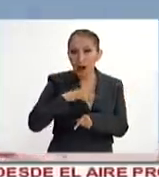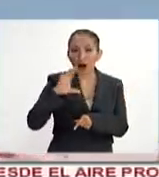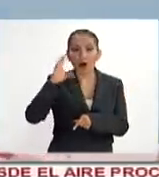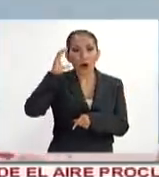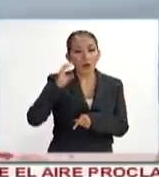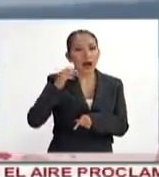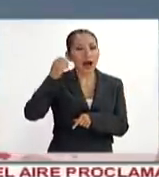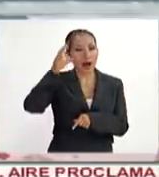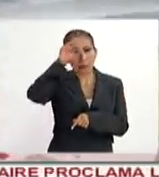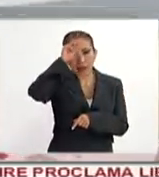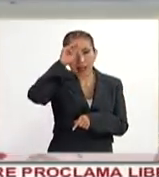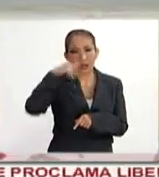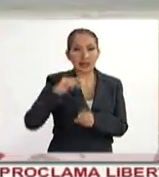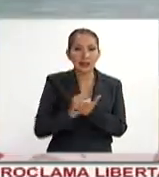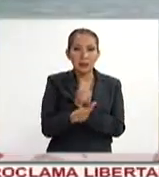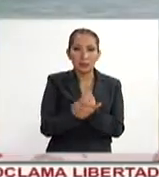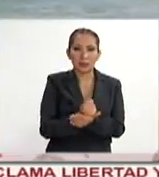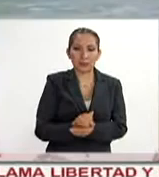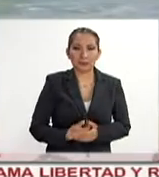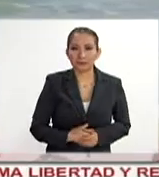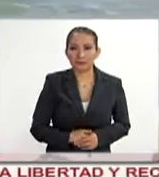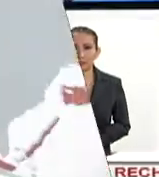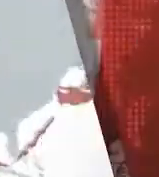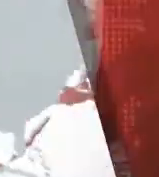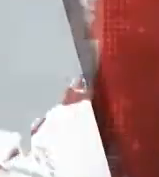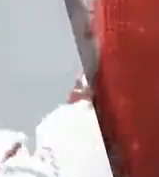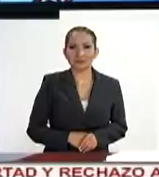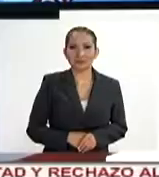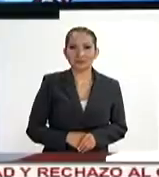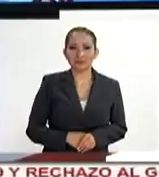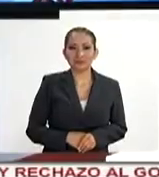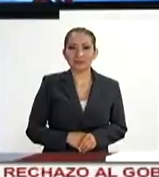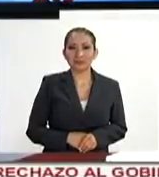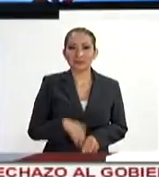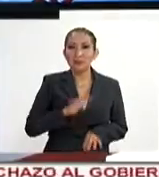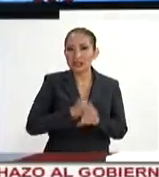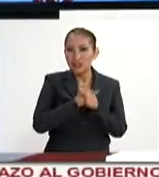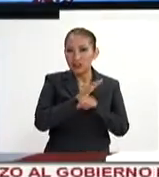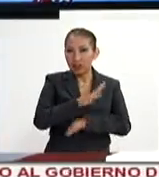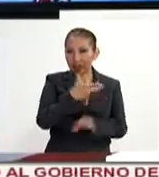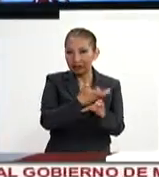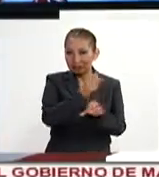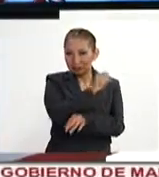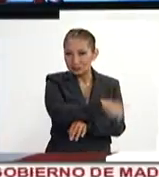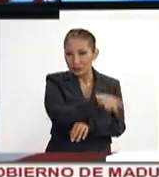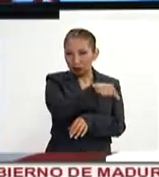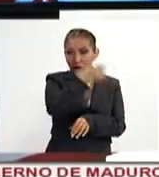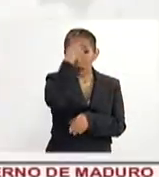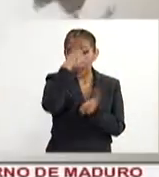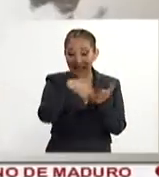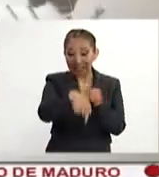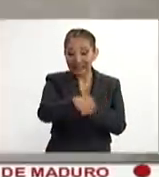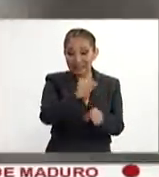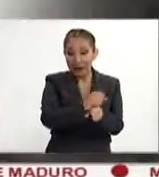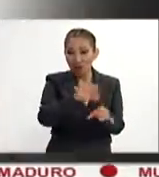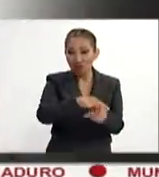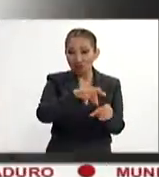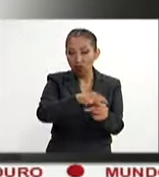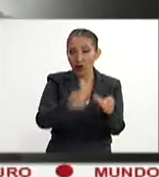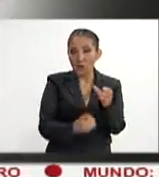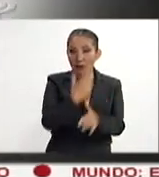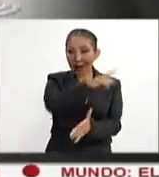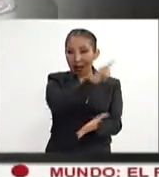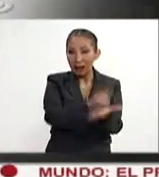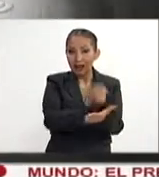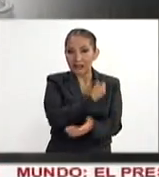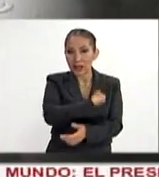Coahuila, Nuevo León y Tamaulipas. En más información de los Estados Unidos, se espera que esta semana se vote una nueva